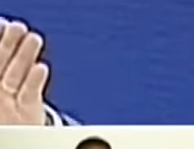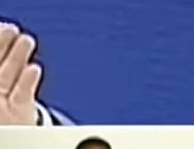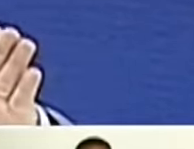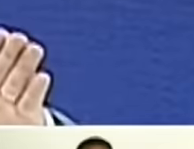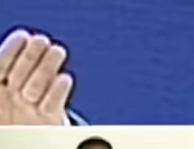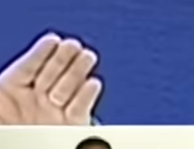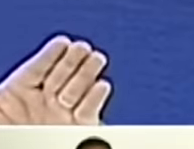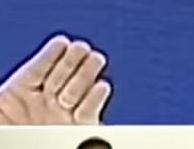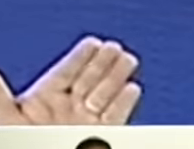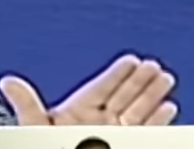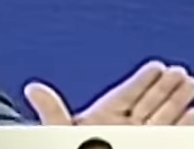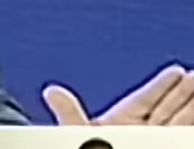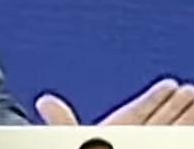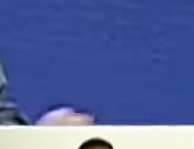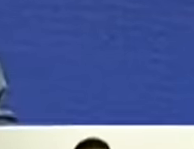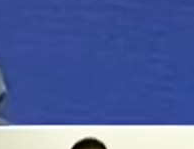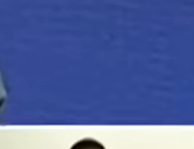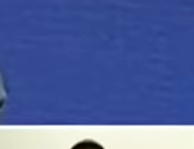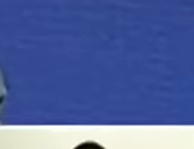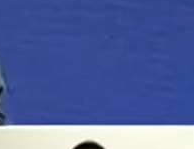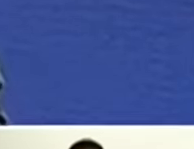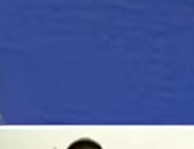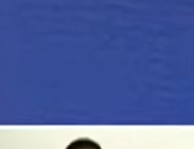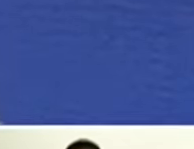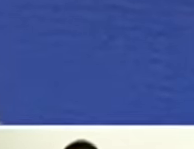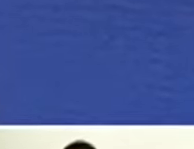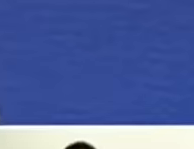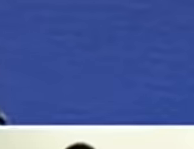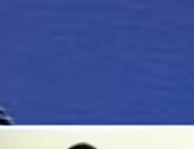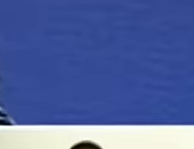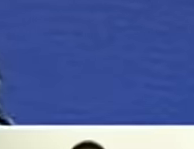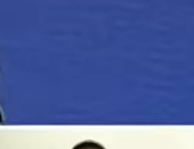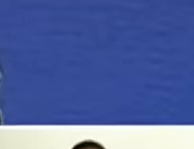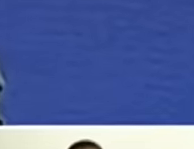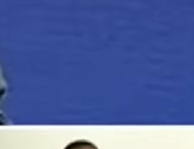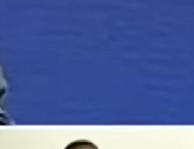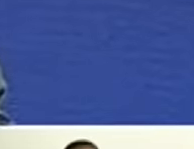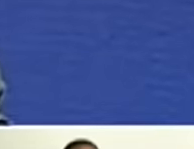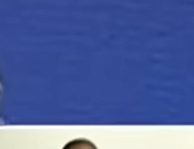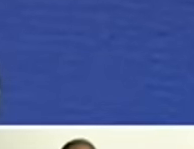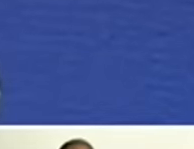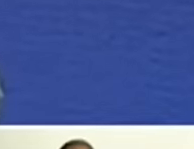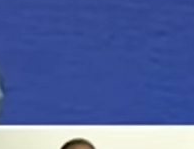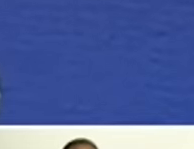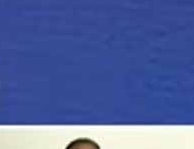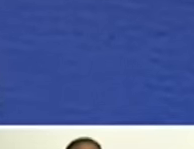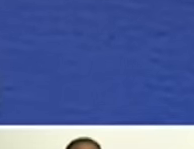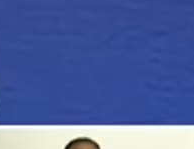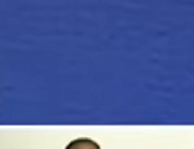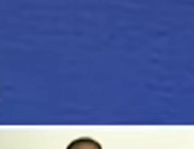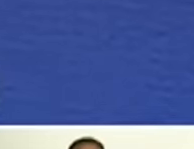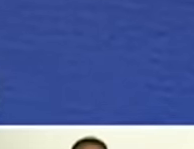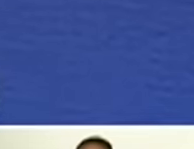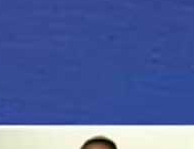El que ha estudiado en alguna academia gringa sabe que es así. Nos consideran menores que ellos, menos que ellos.